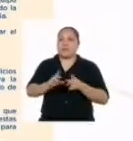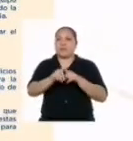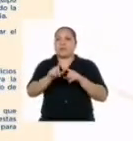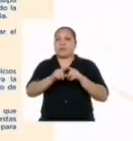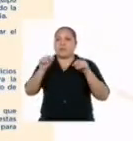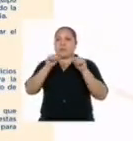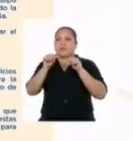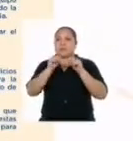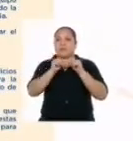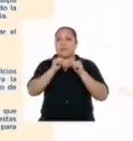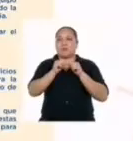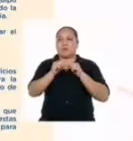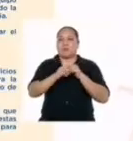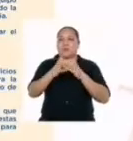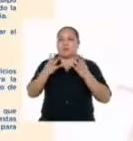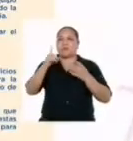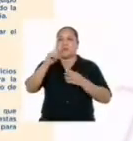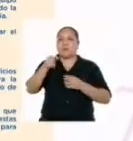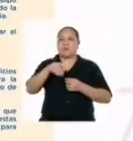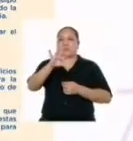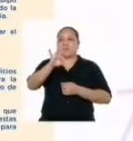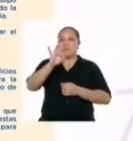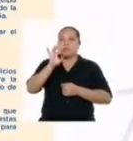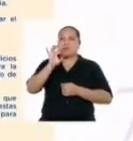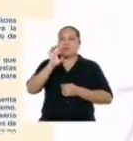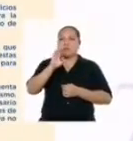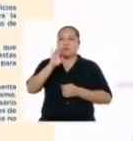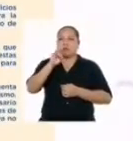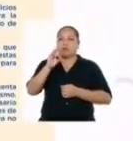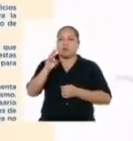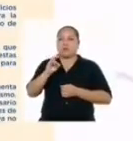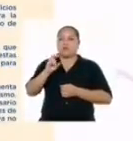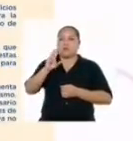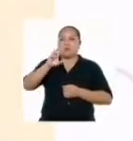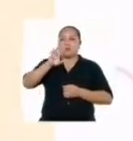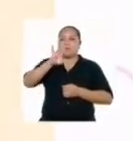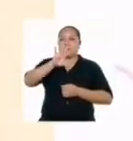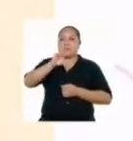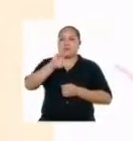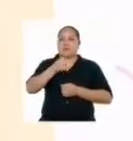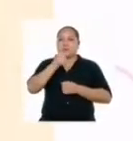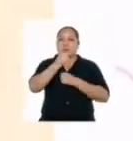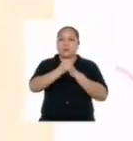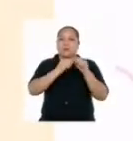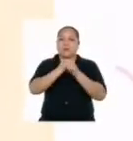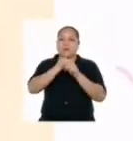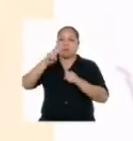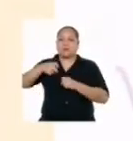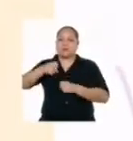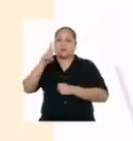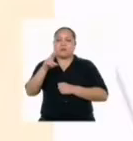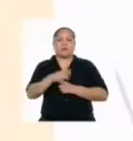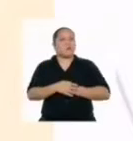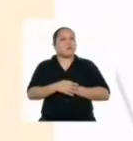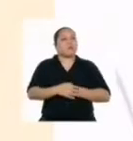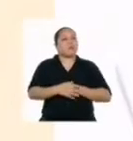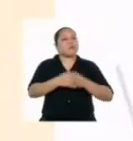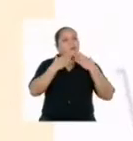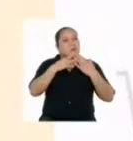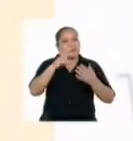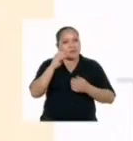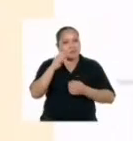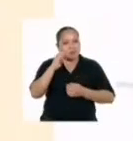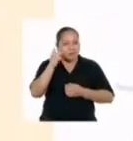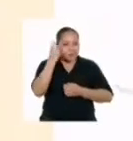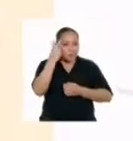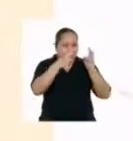fechas 1977, 5000 años y 2002. Muchas gracias, Rebot. ¿Se